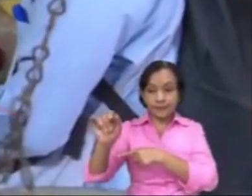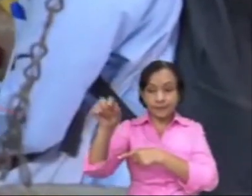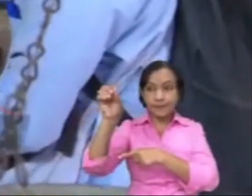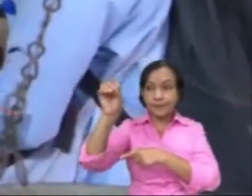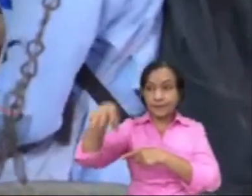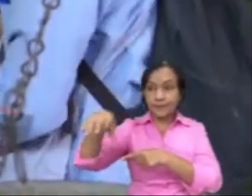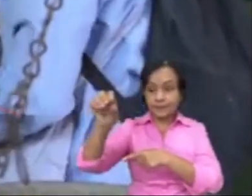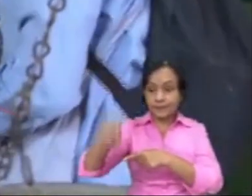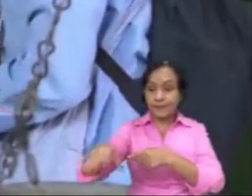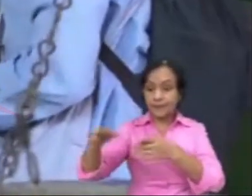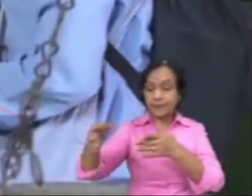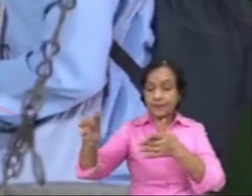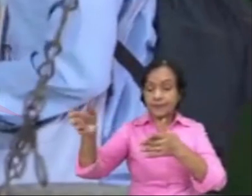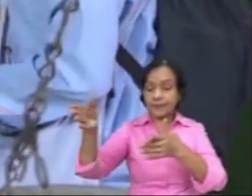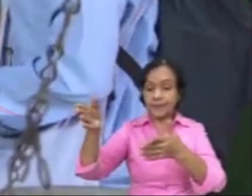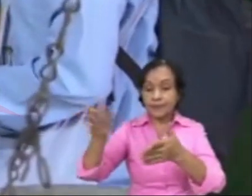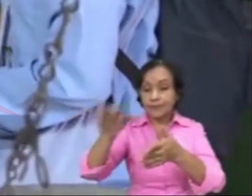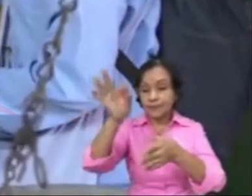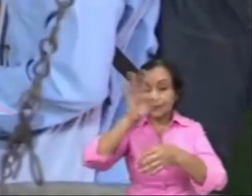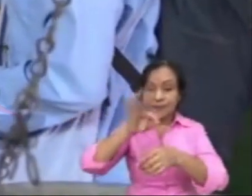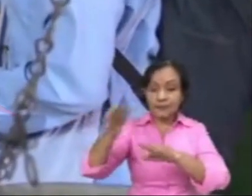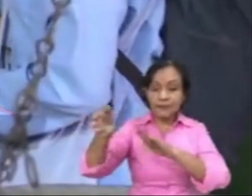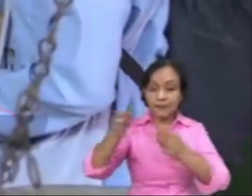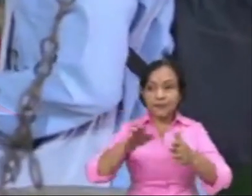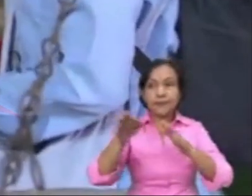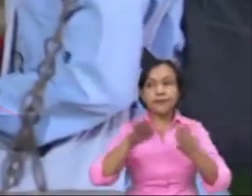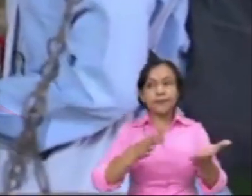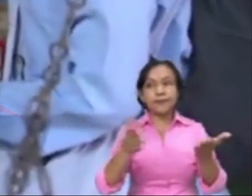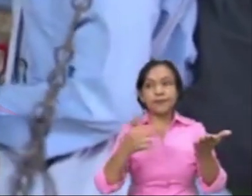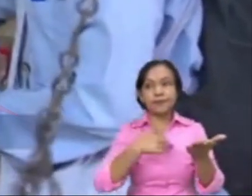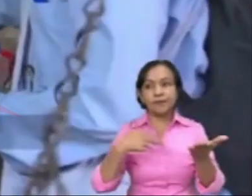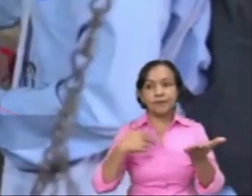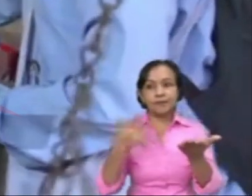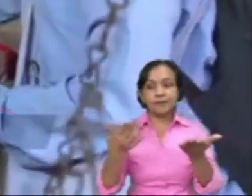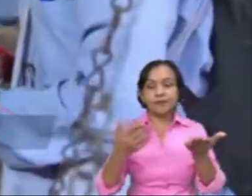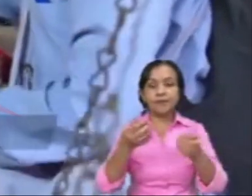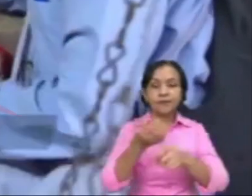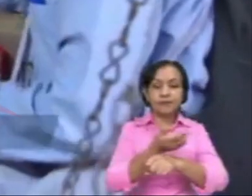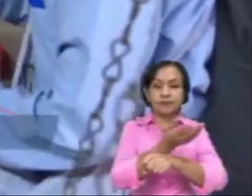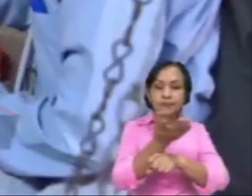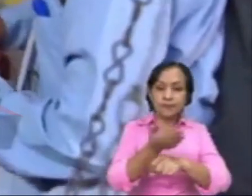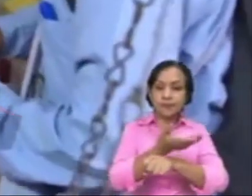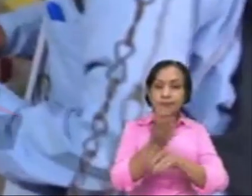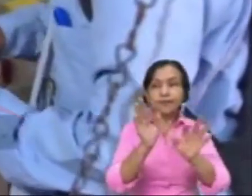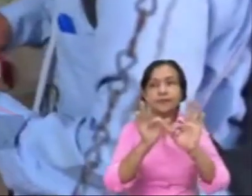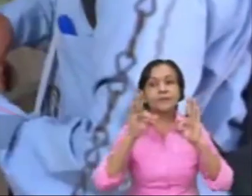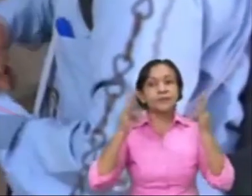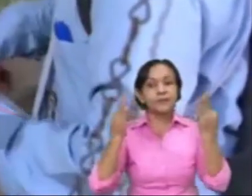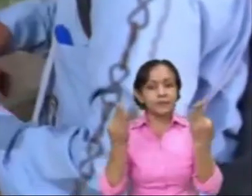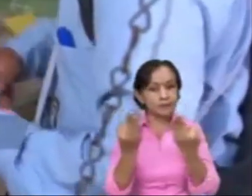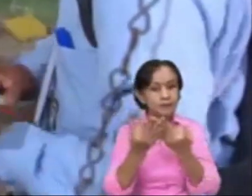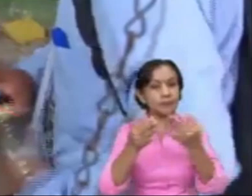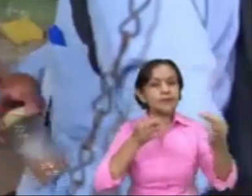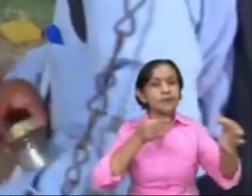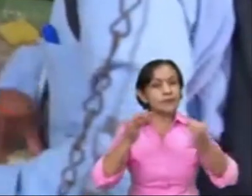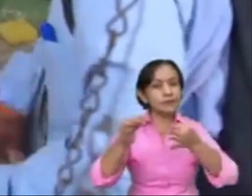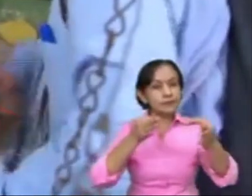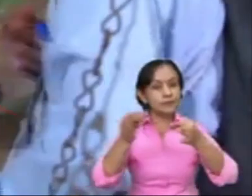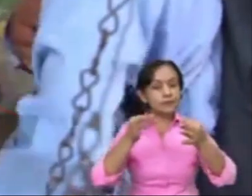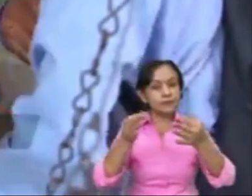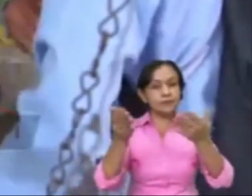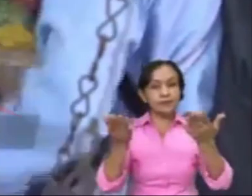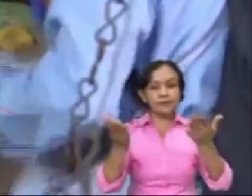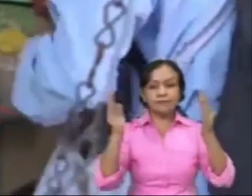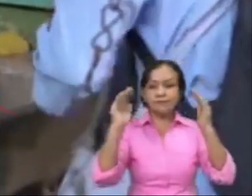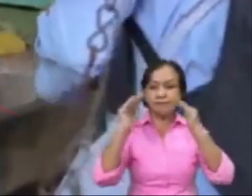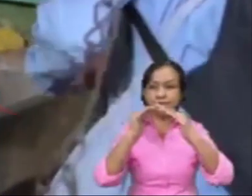población es una medida no solo para la COVID, sino para todas las enfermedades. Antes de COVID nosotros decíamos, lavémonos las